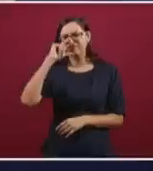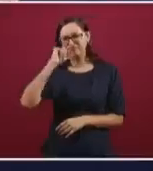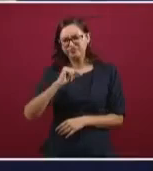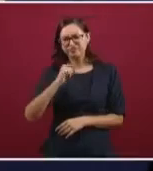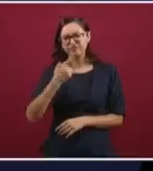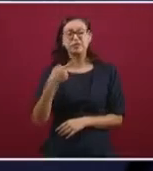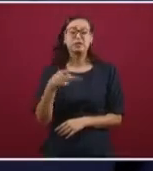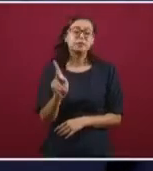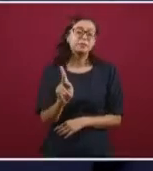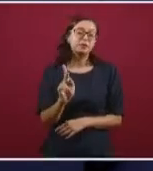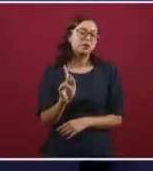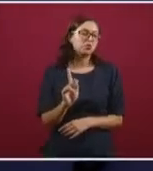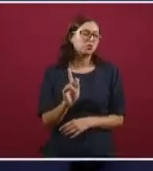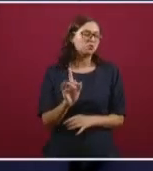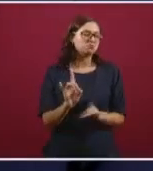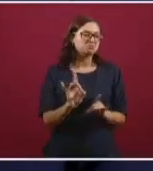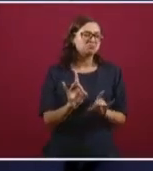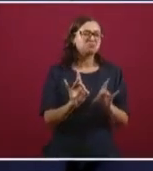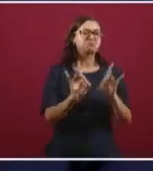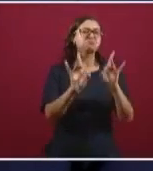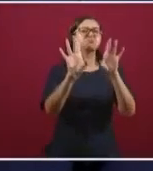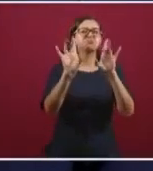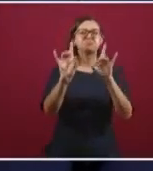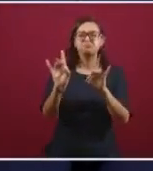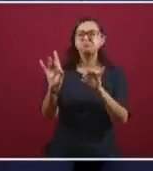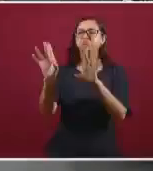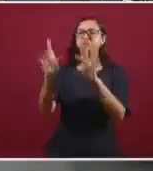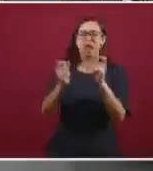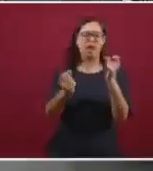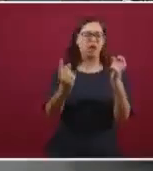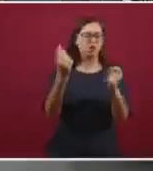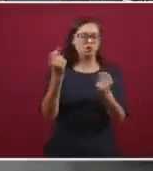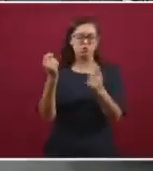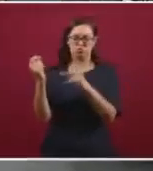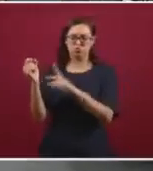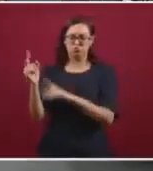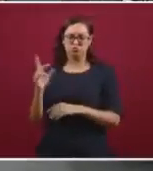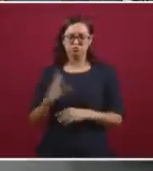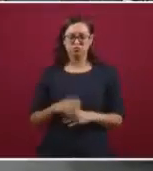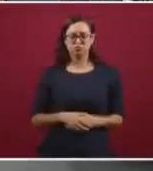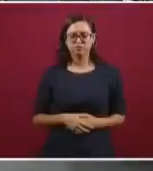es la excepción, no la regla. Gracias.